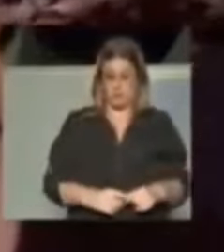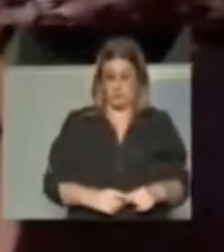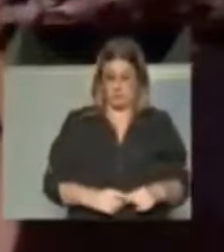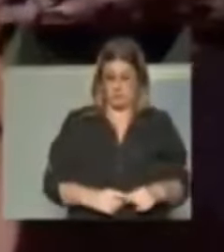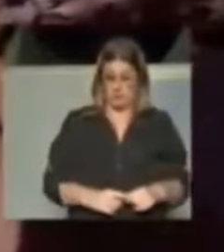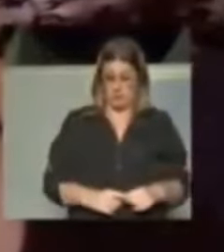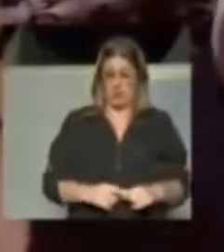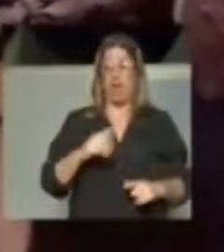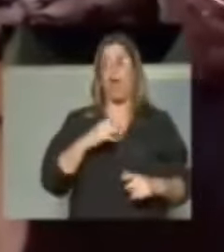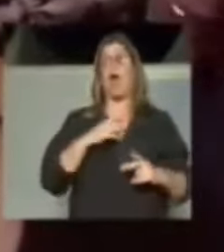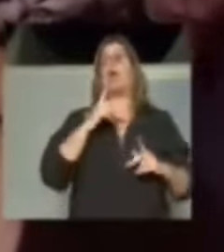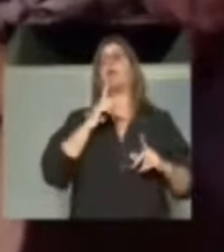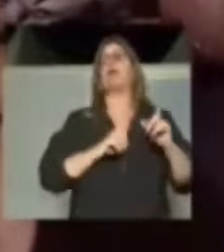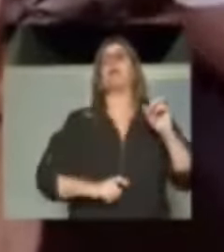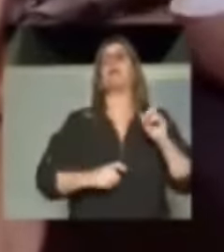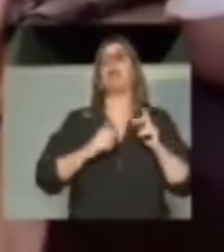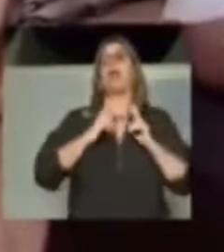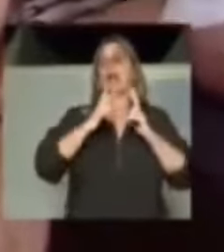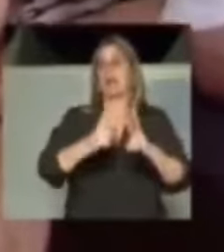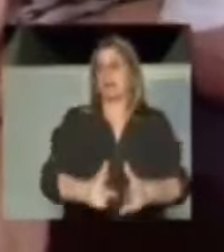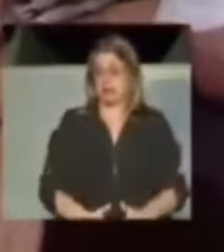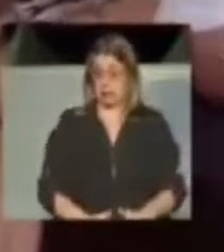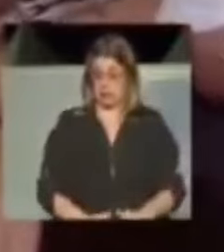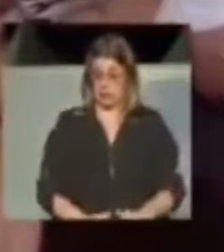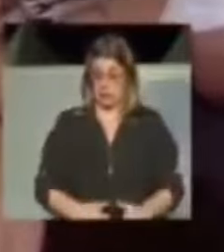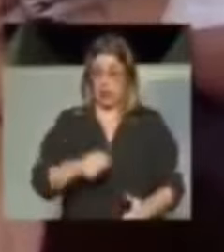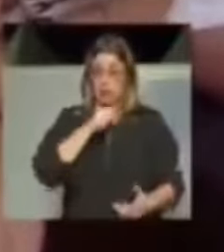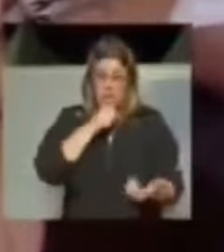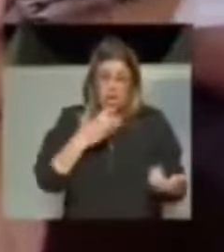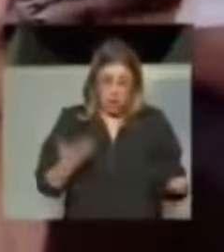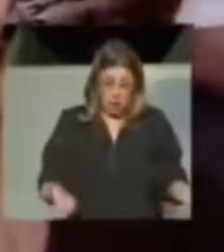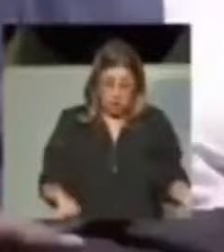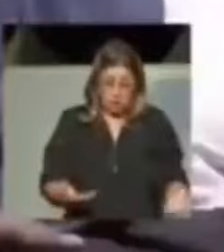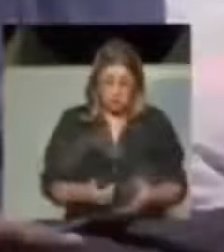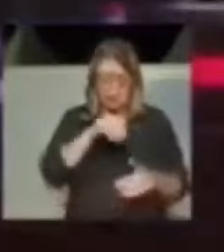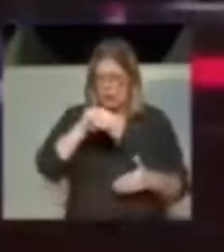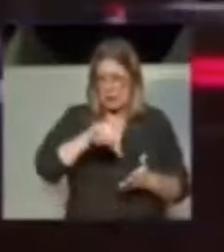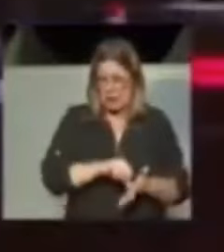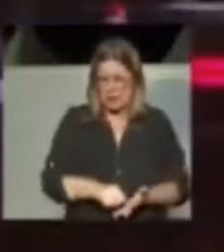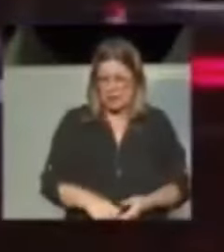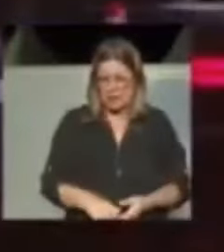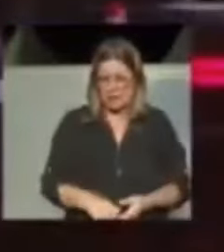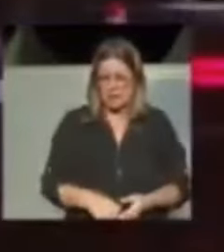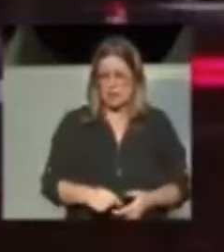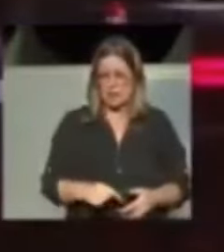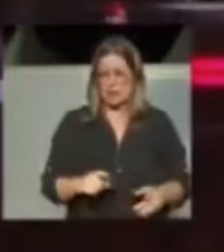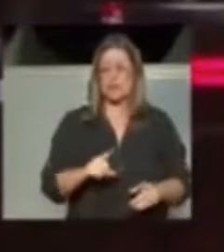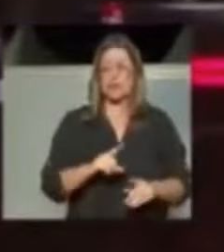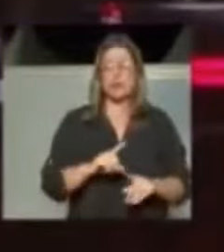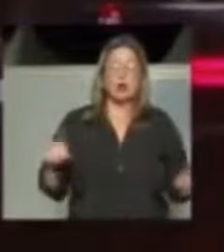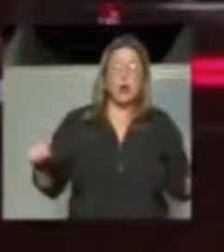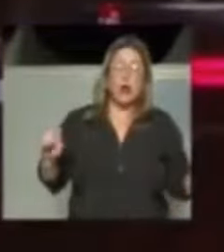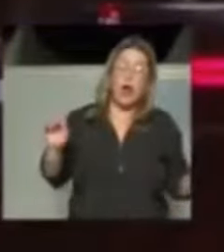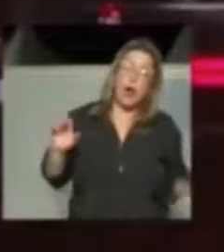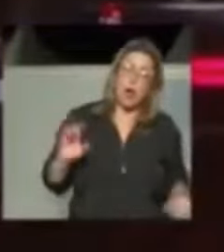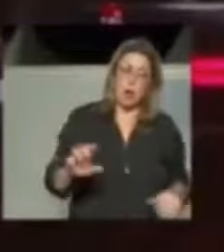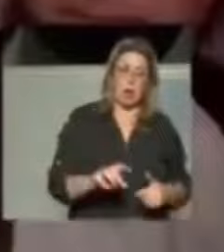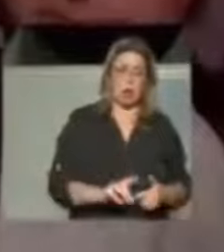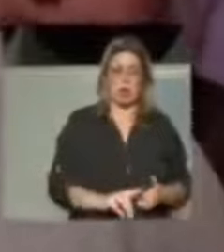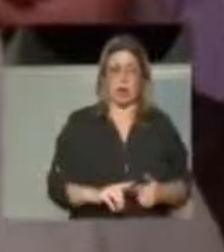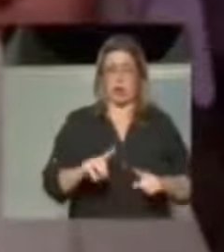Alien chec un anciano no al odio